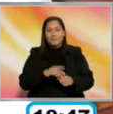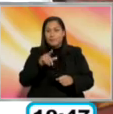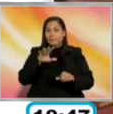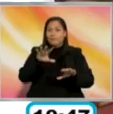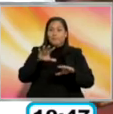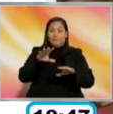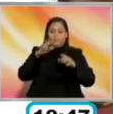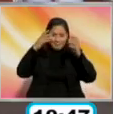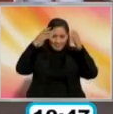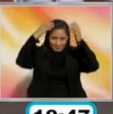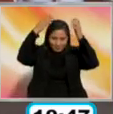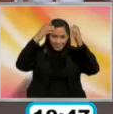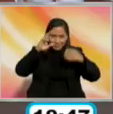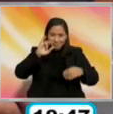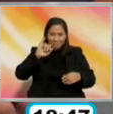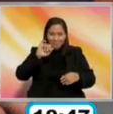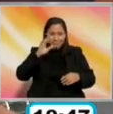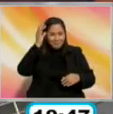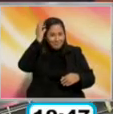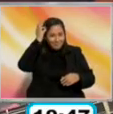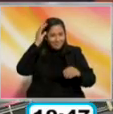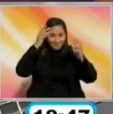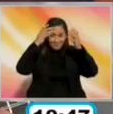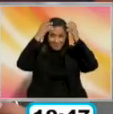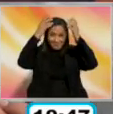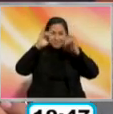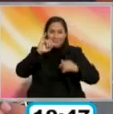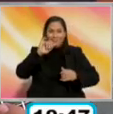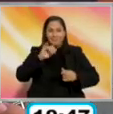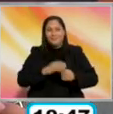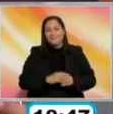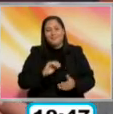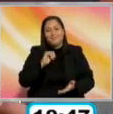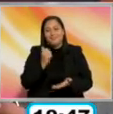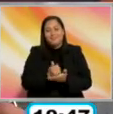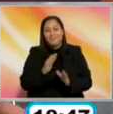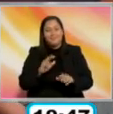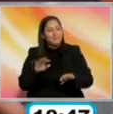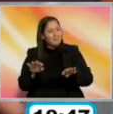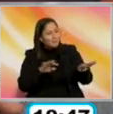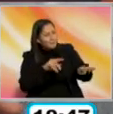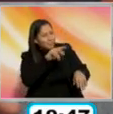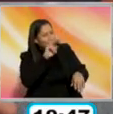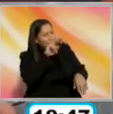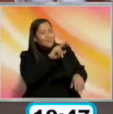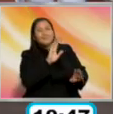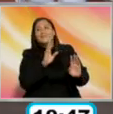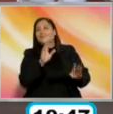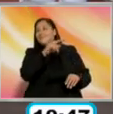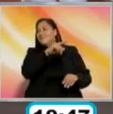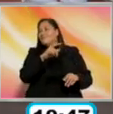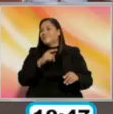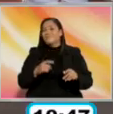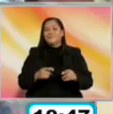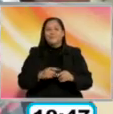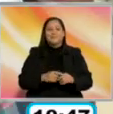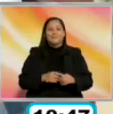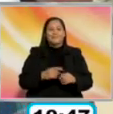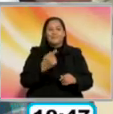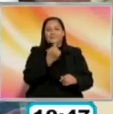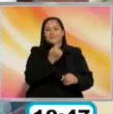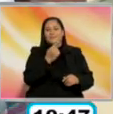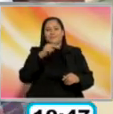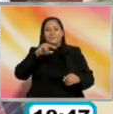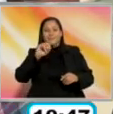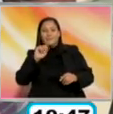ese cabello, ¿eh? De Sí. verdad que sí, ¿no? Realmente, bueno, es un sello ya cuando ven el... Ya cuando te ven y el dices, cabello, dicen, los "Ya, chicos ya de Qué vienen los